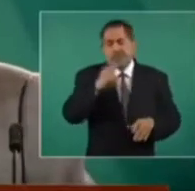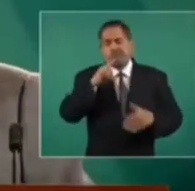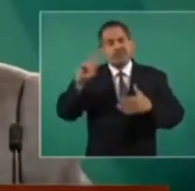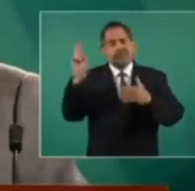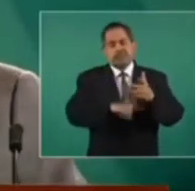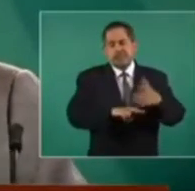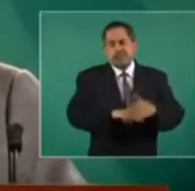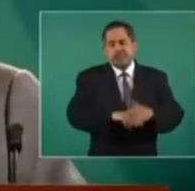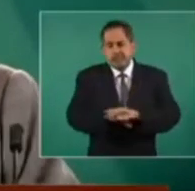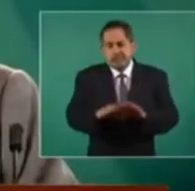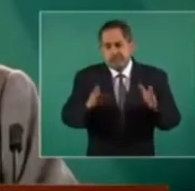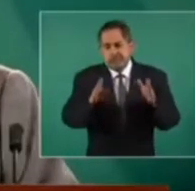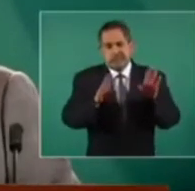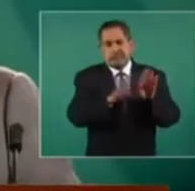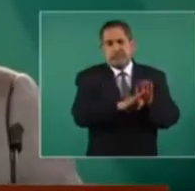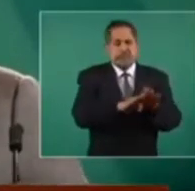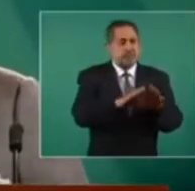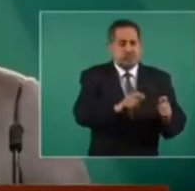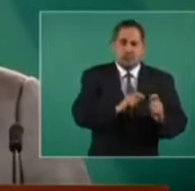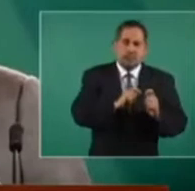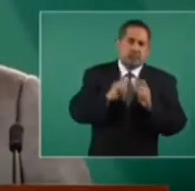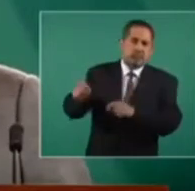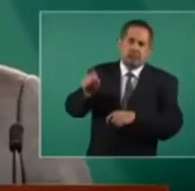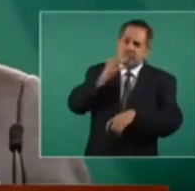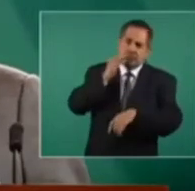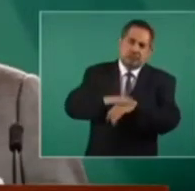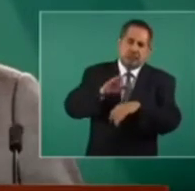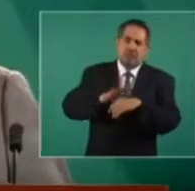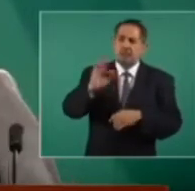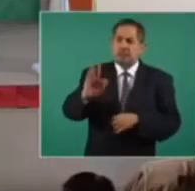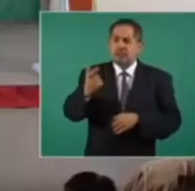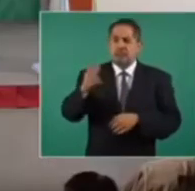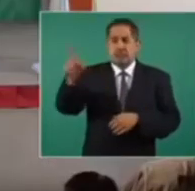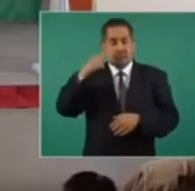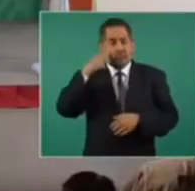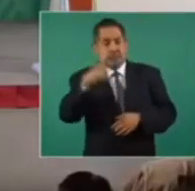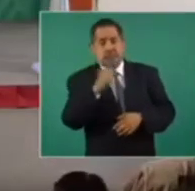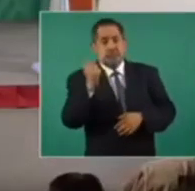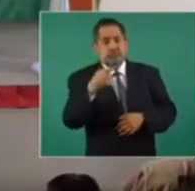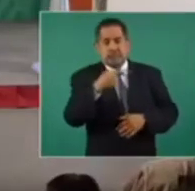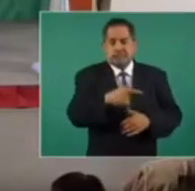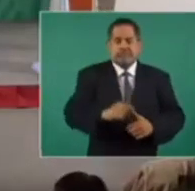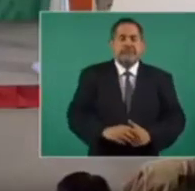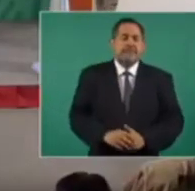por tanto le dimos vista de este caso a la Fiscalía General de la República.